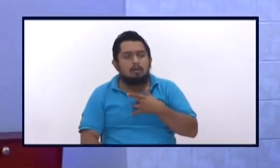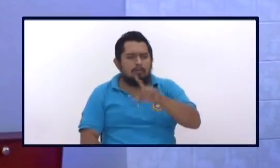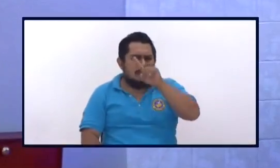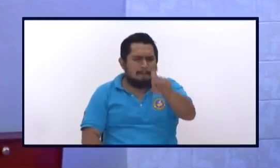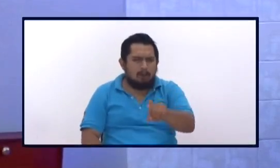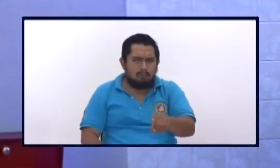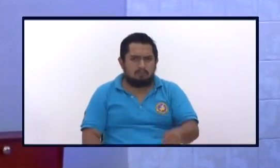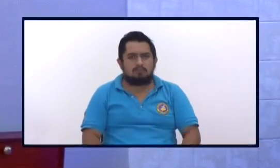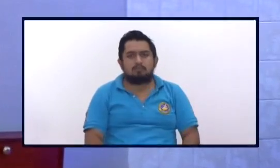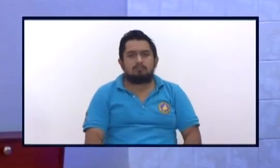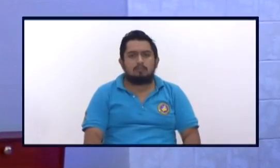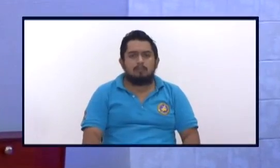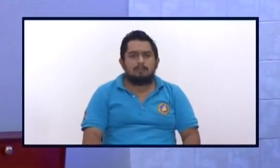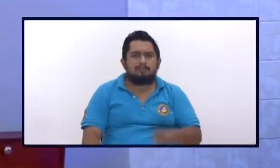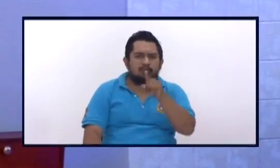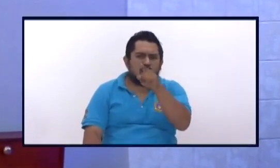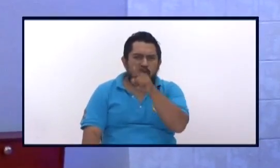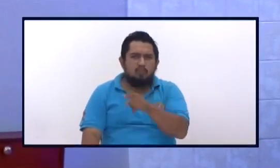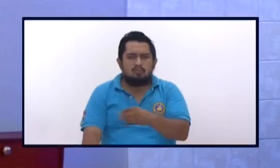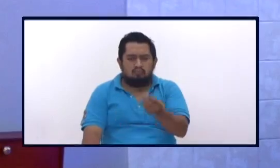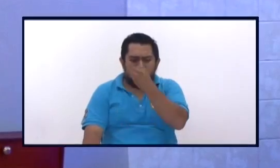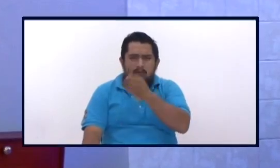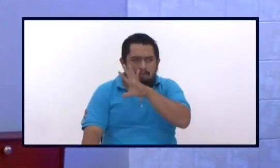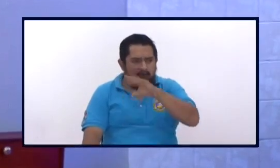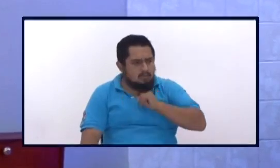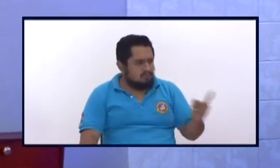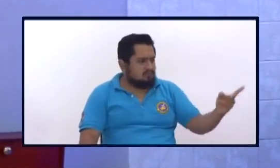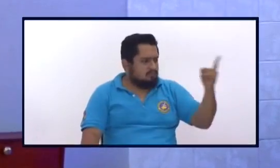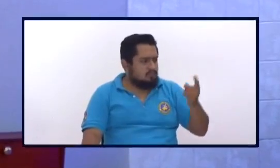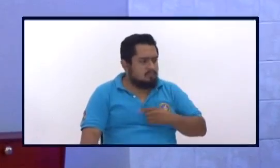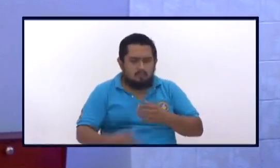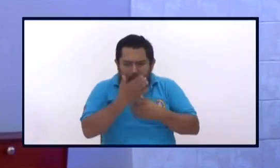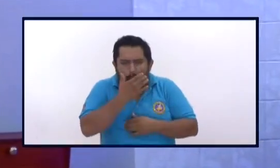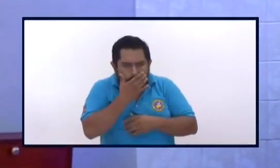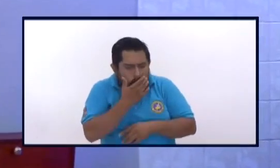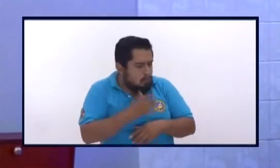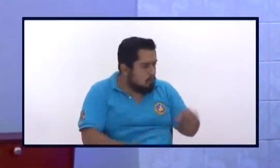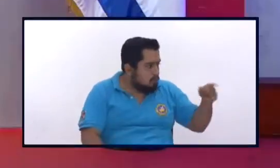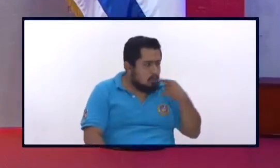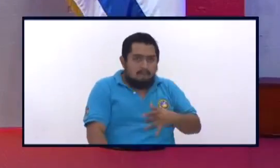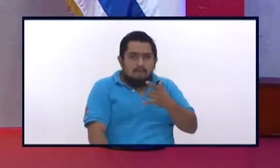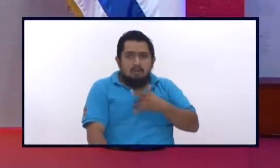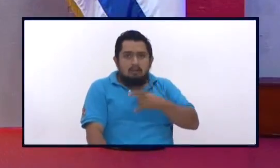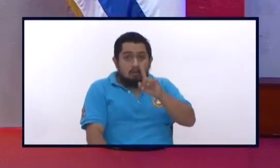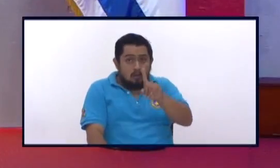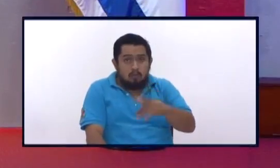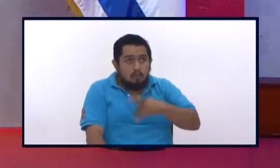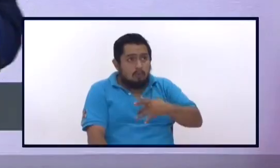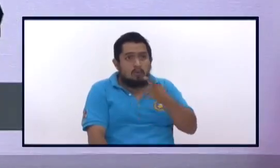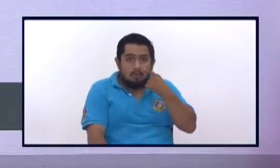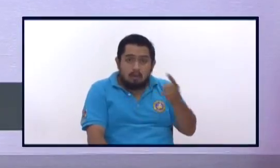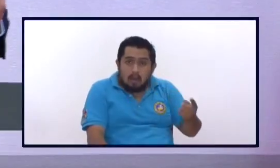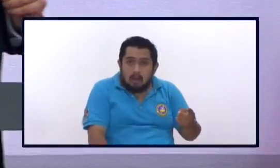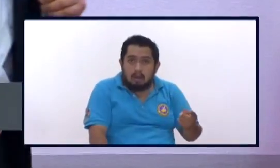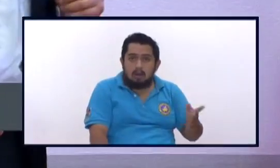pregunta qué siente cuando está comiendo con su familia y de repente alguien tose porque la roja le fue por el otro lado sólo hay una donde se va pero así se dice en el